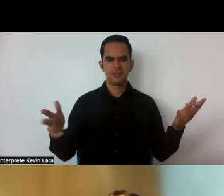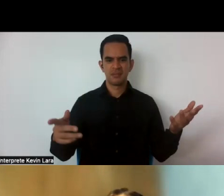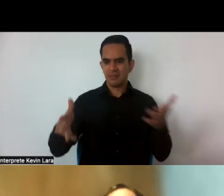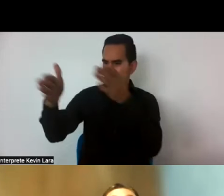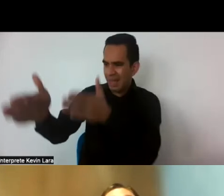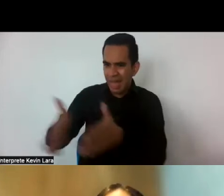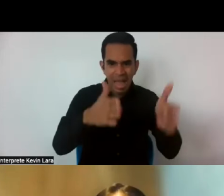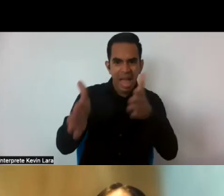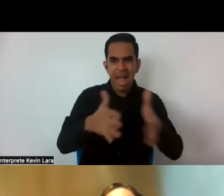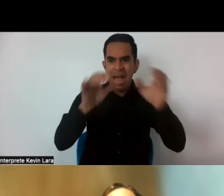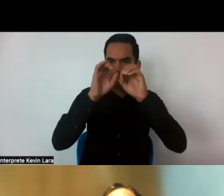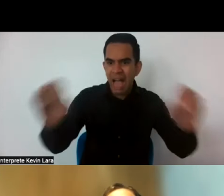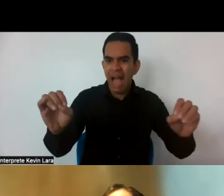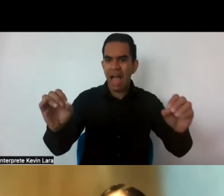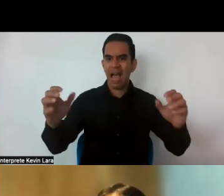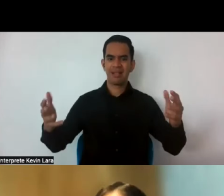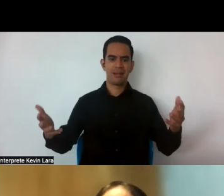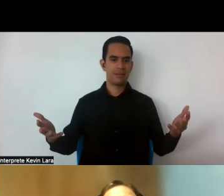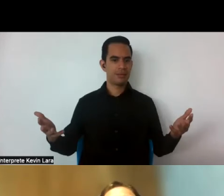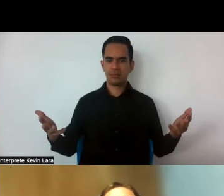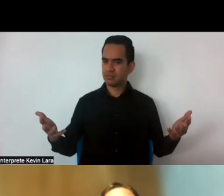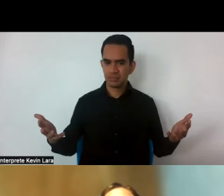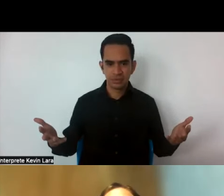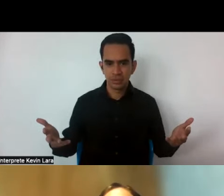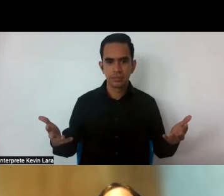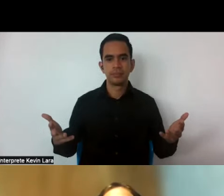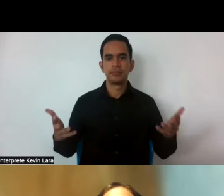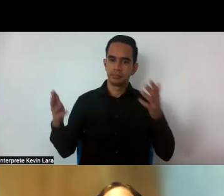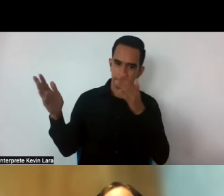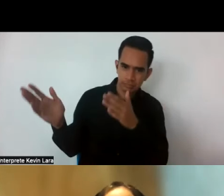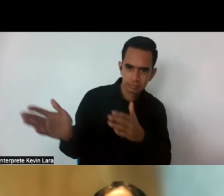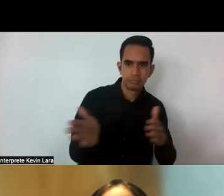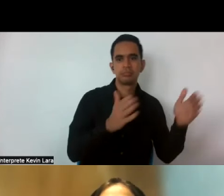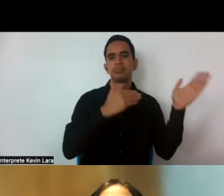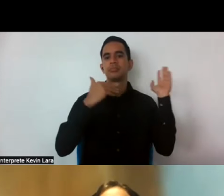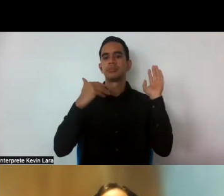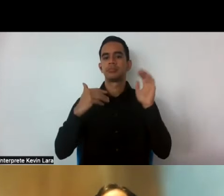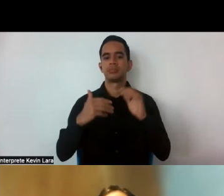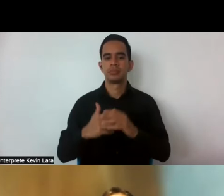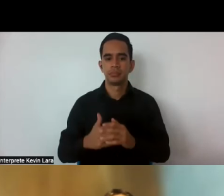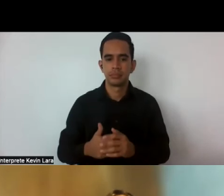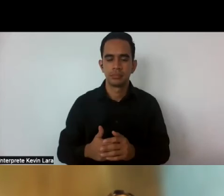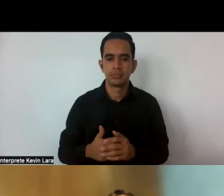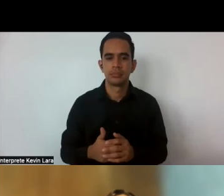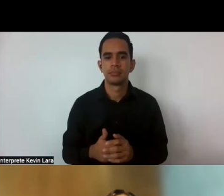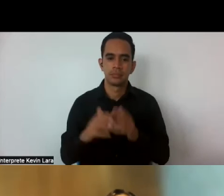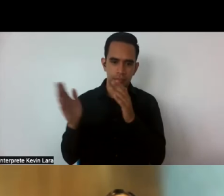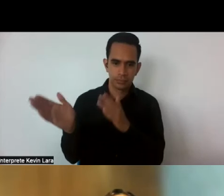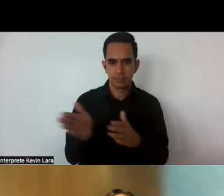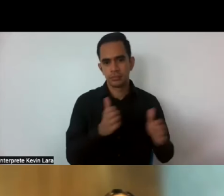Desorganización, estrés, muy bien. Sigamos con el ejercicio. Veamos, siguiente imagen.